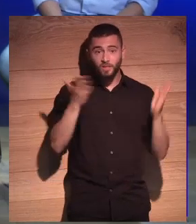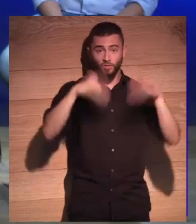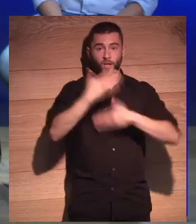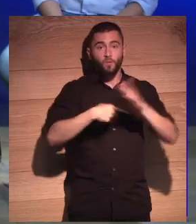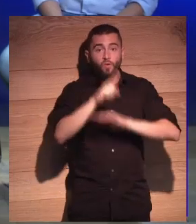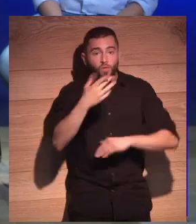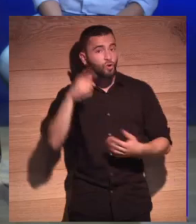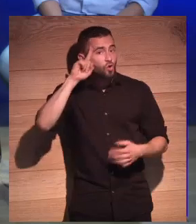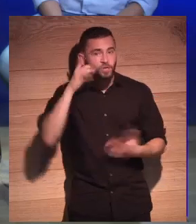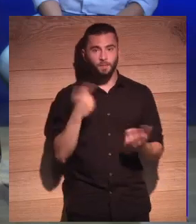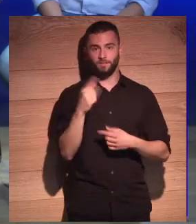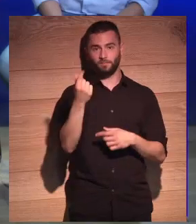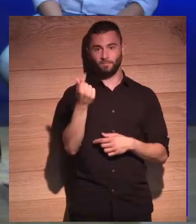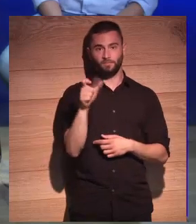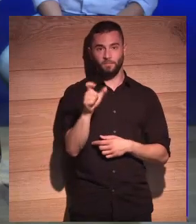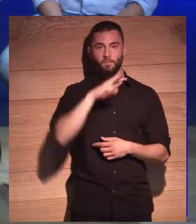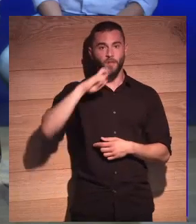es el valor del dinero?